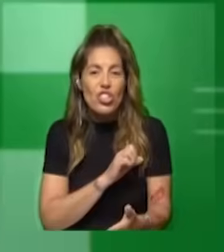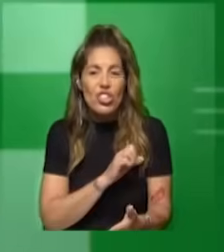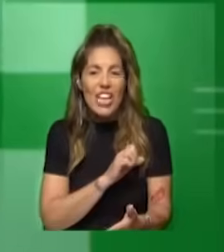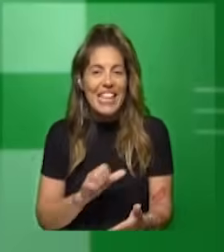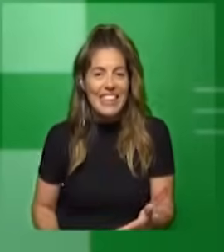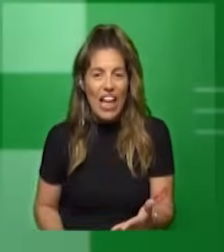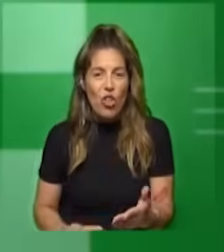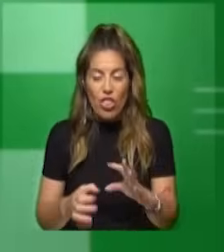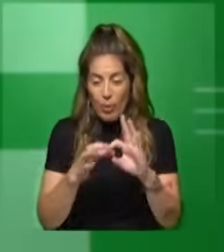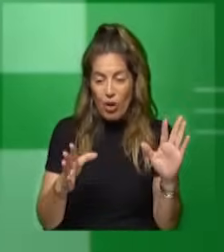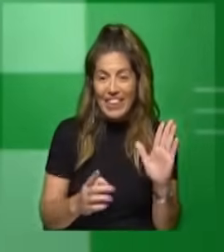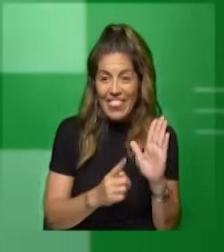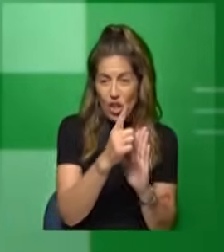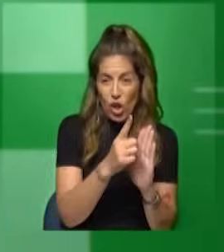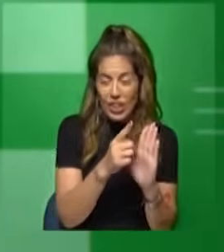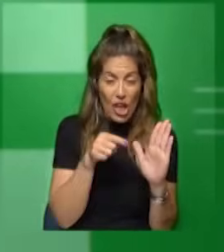del norte, del noreste,